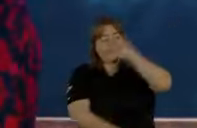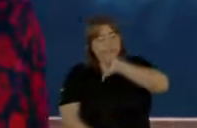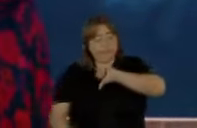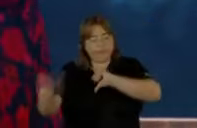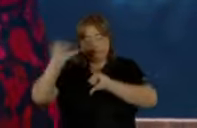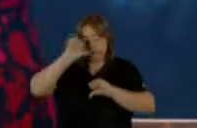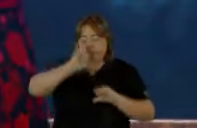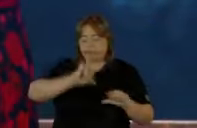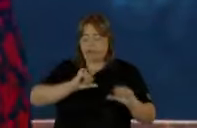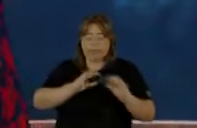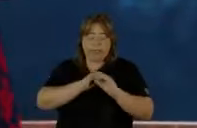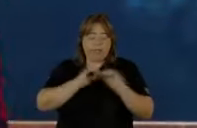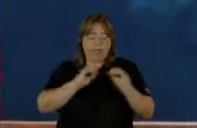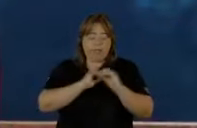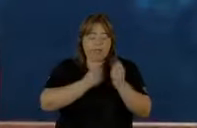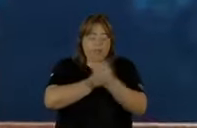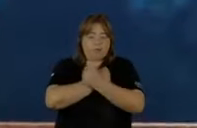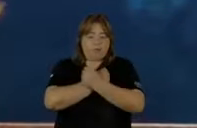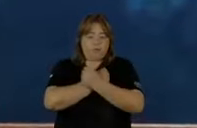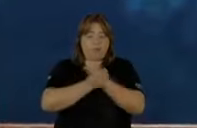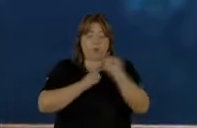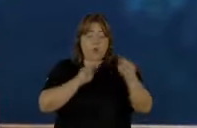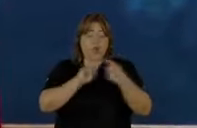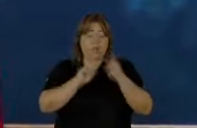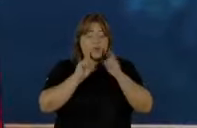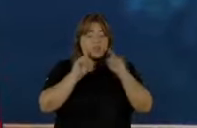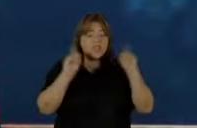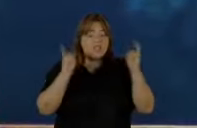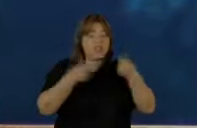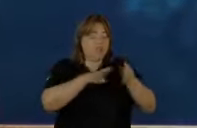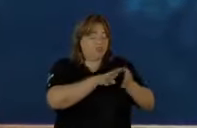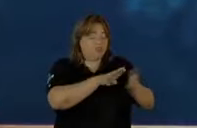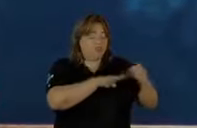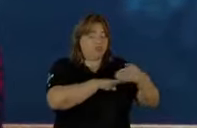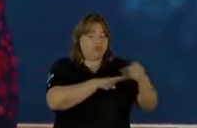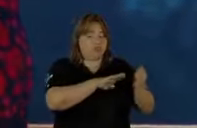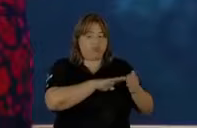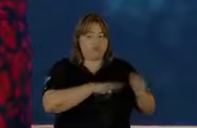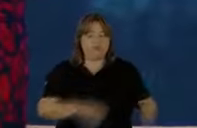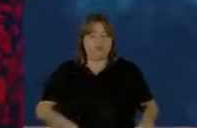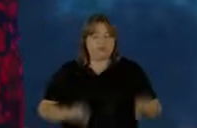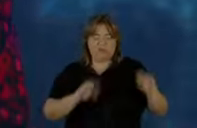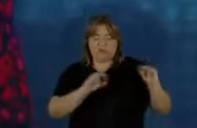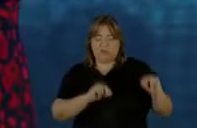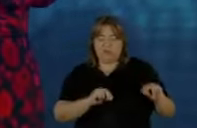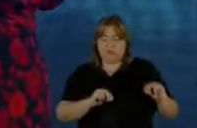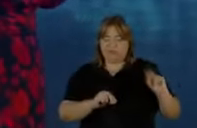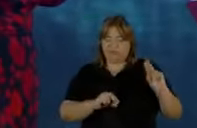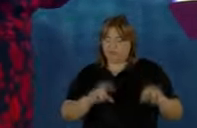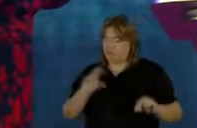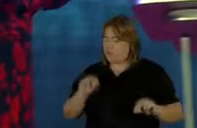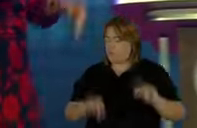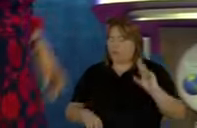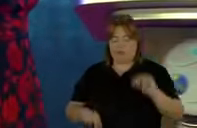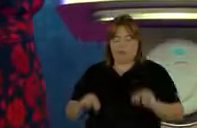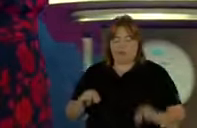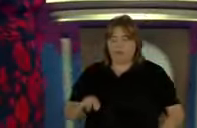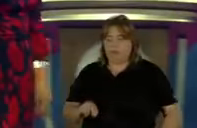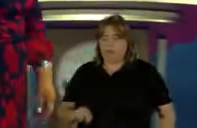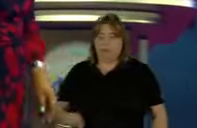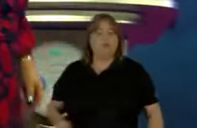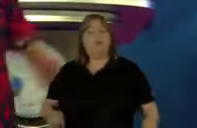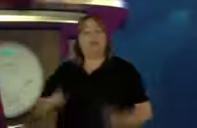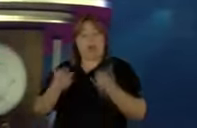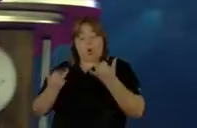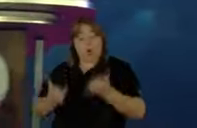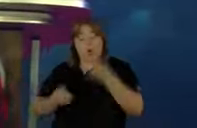quería, Dios te restauró. Cuando tú estabas en pecado allá, que todo el mundo decía, no doy nada por él, él no vale nada, nadie lo quiere, te tengo una